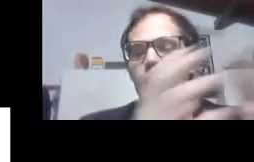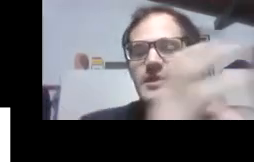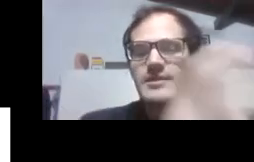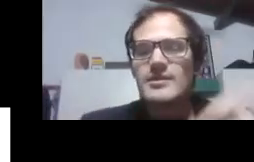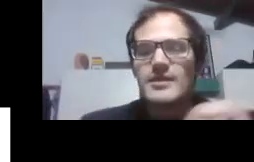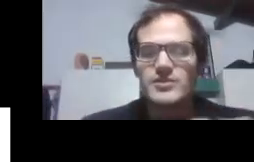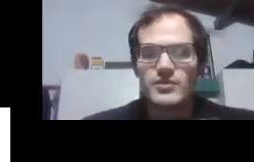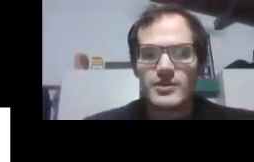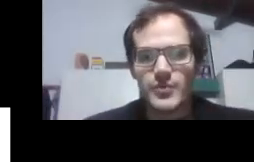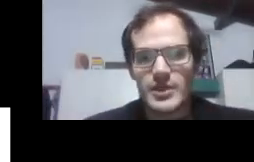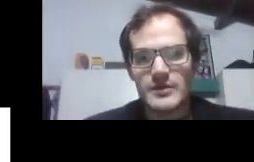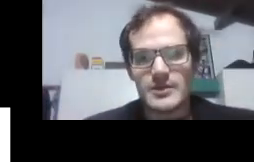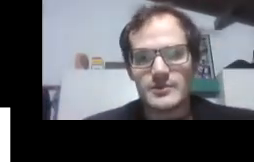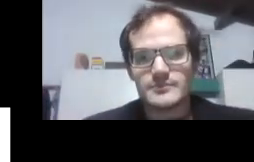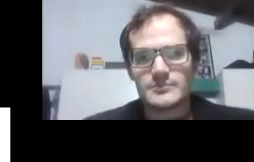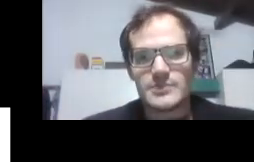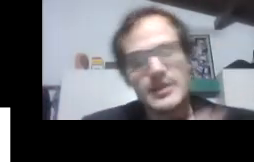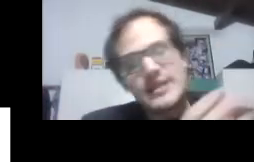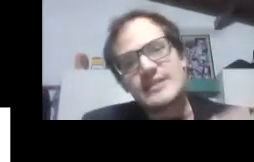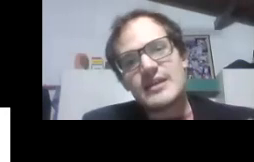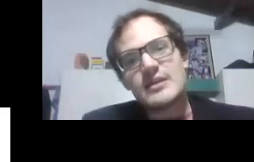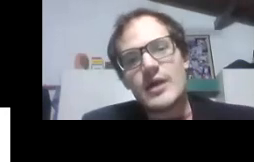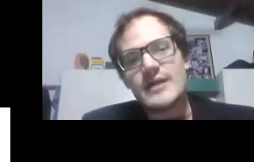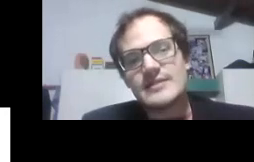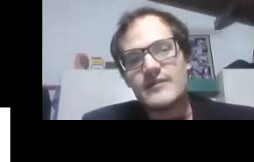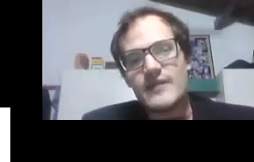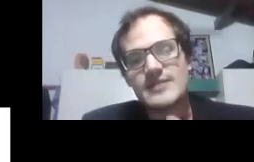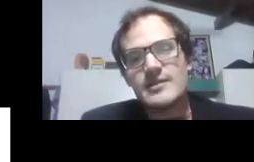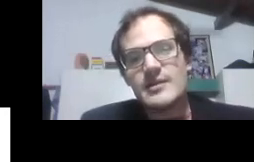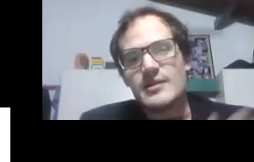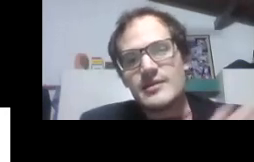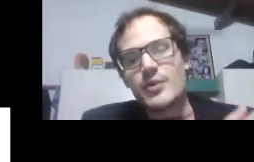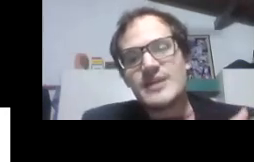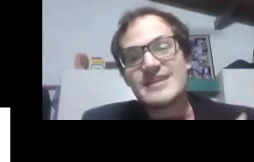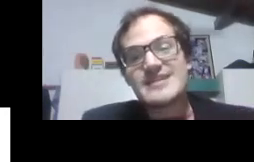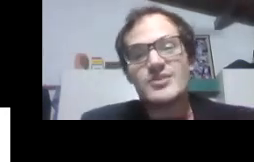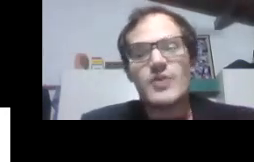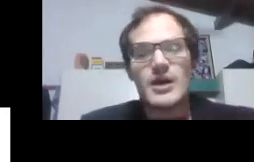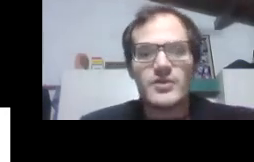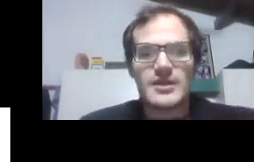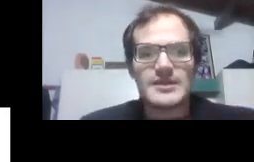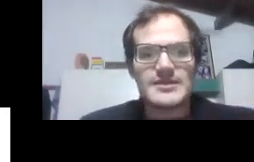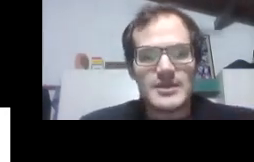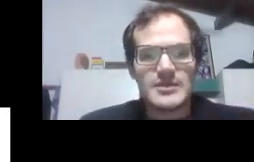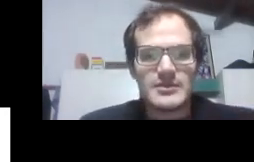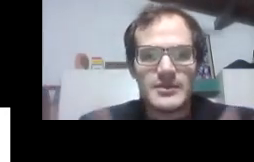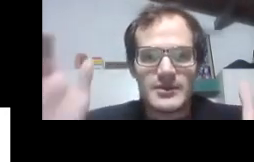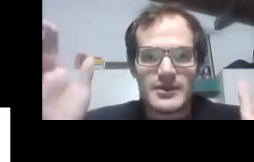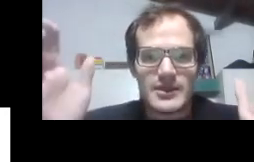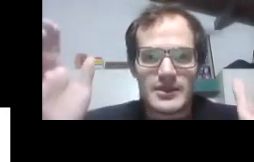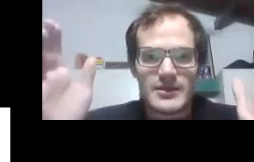minimizar cualquier reacción que pueda haber. Imagínense que no ha de ser tan fácil después de 300 años de que te